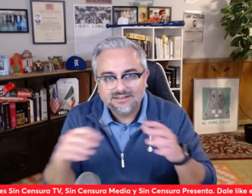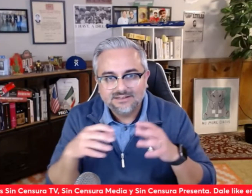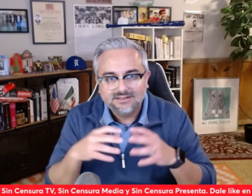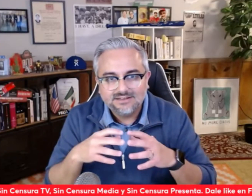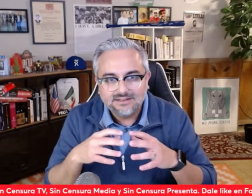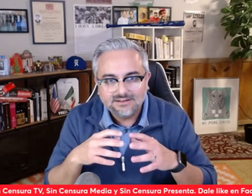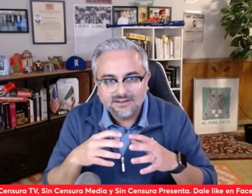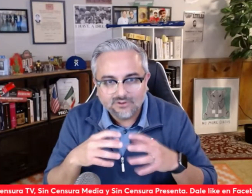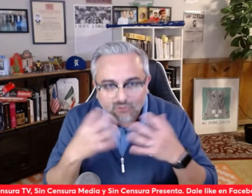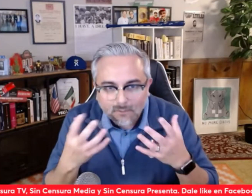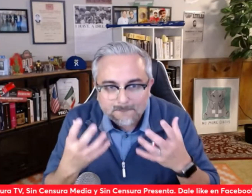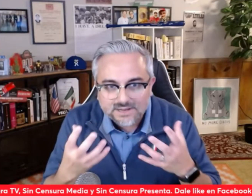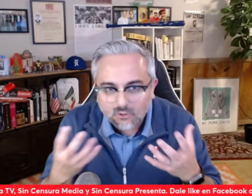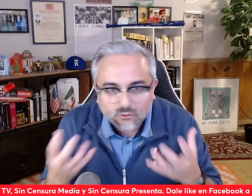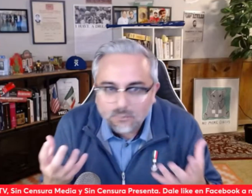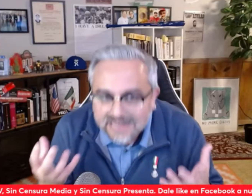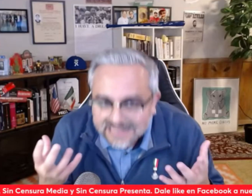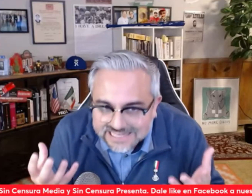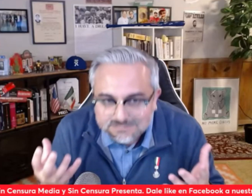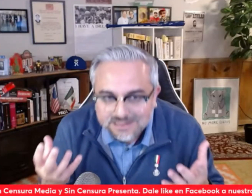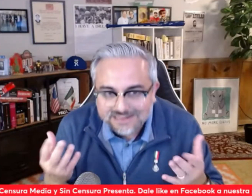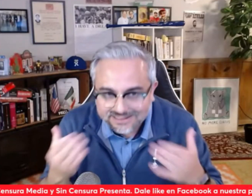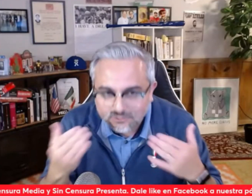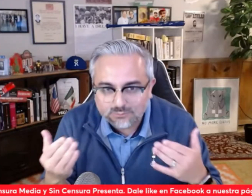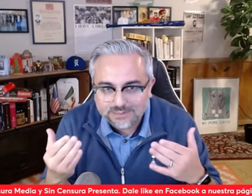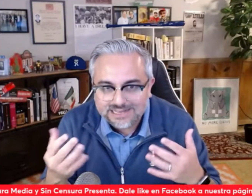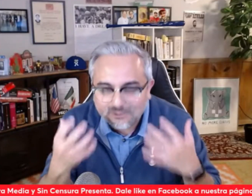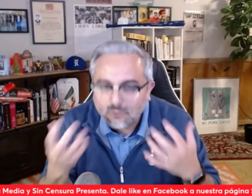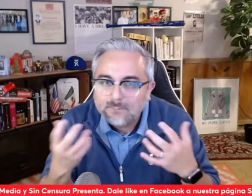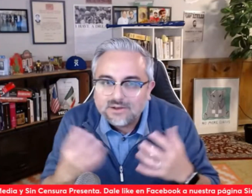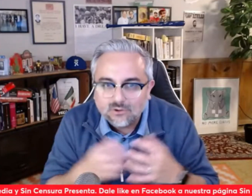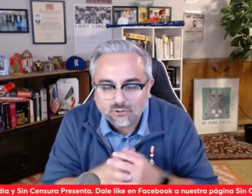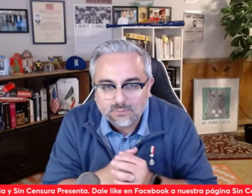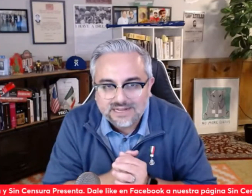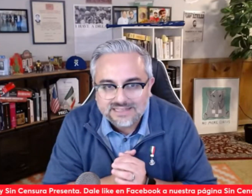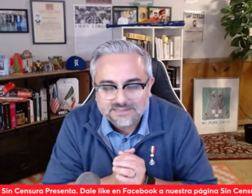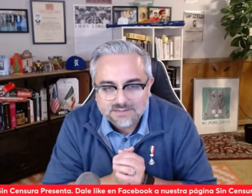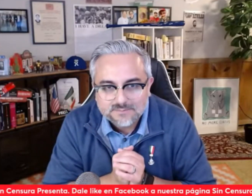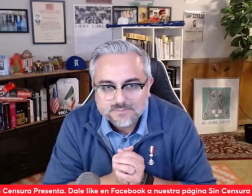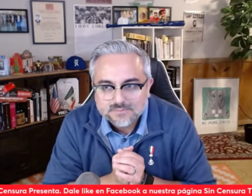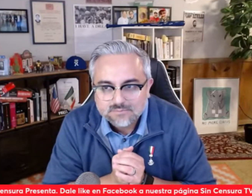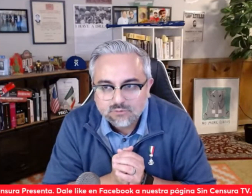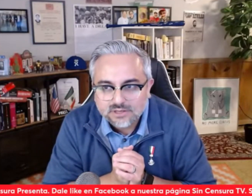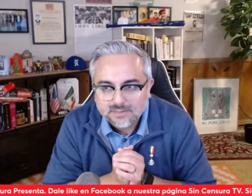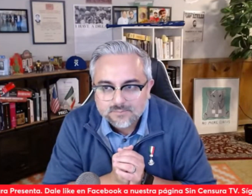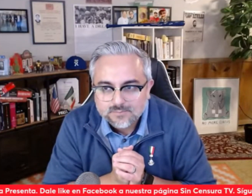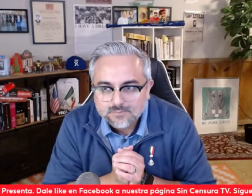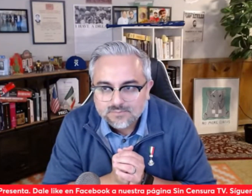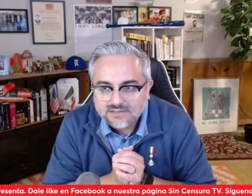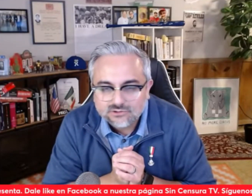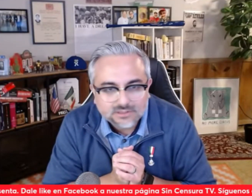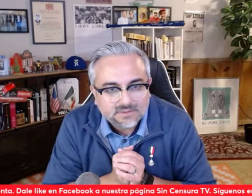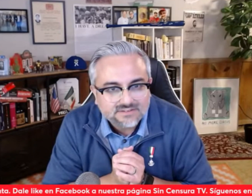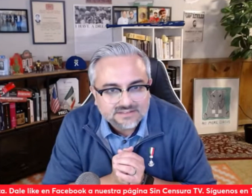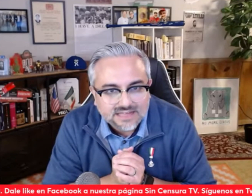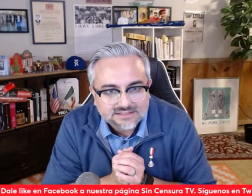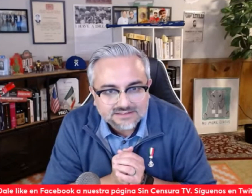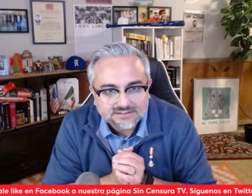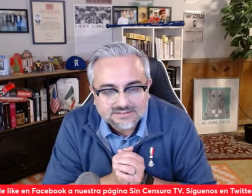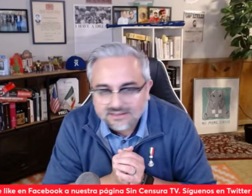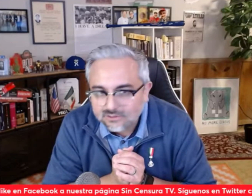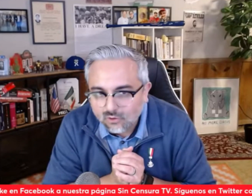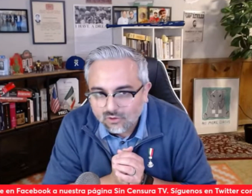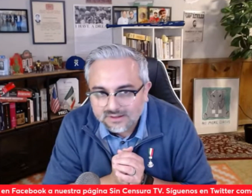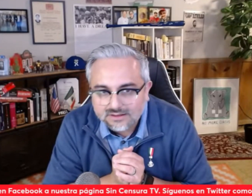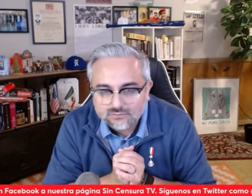explica, rompe con otro paradigma. ¿Qué digo explica? Rompe con otro paradigma. Porque estos